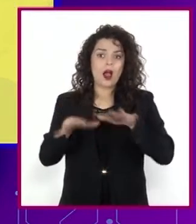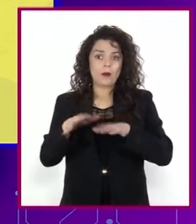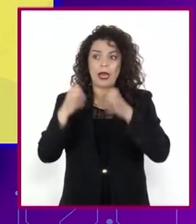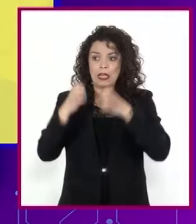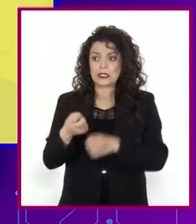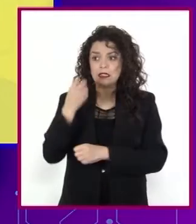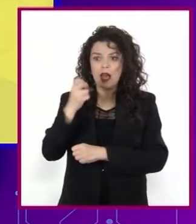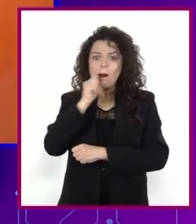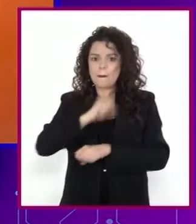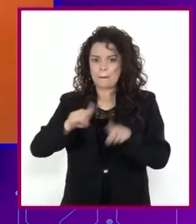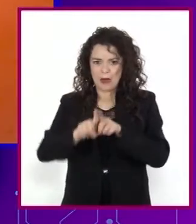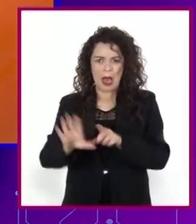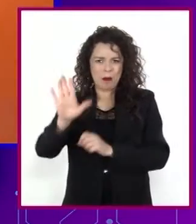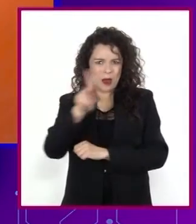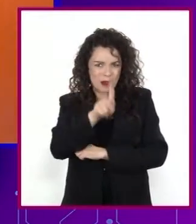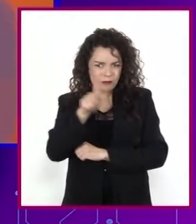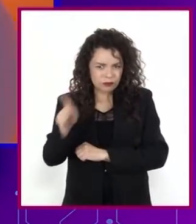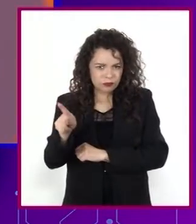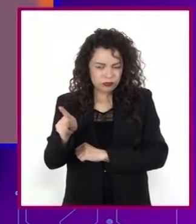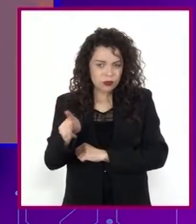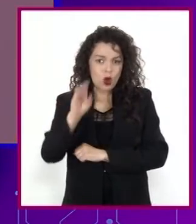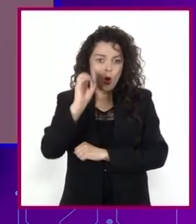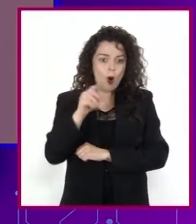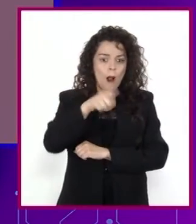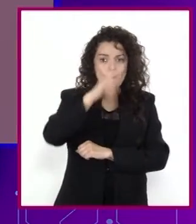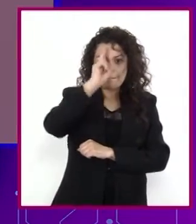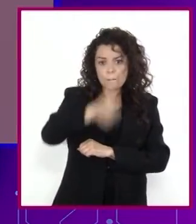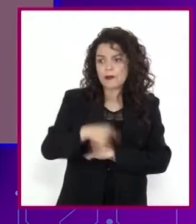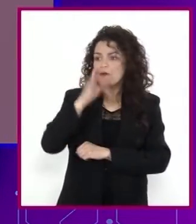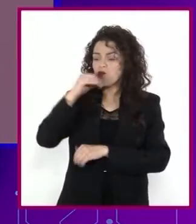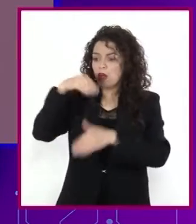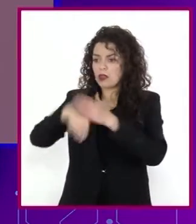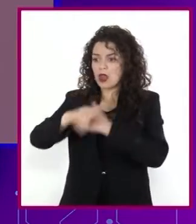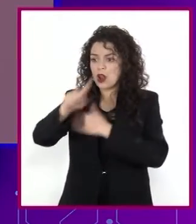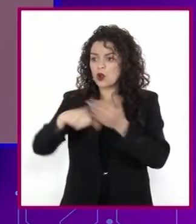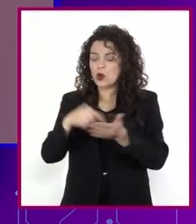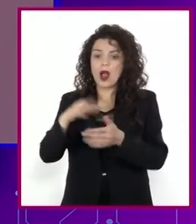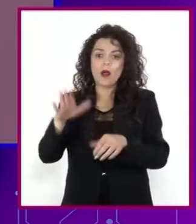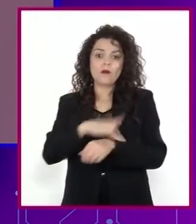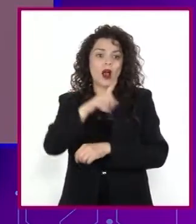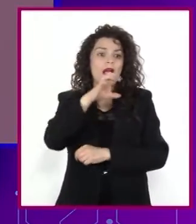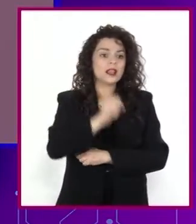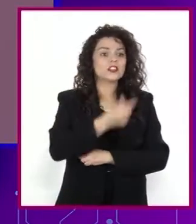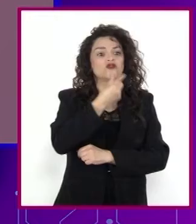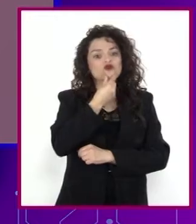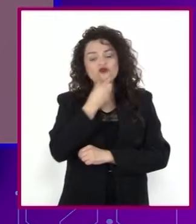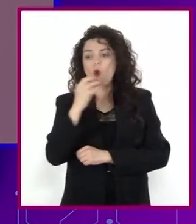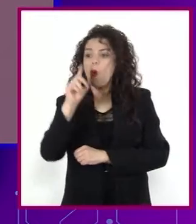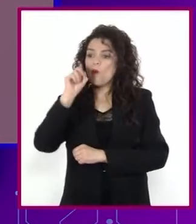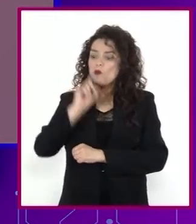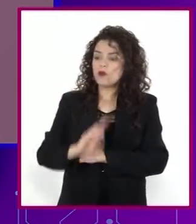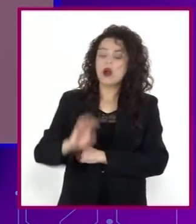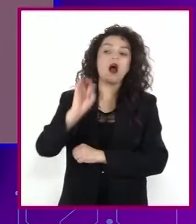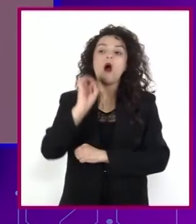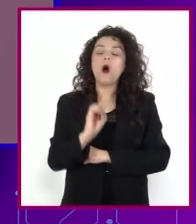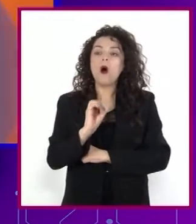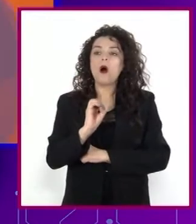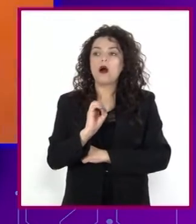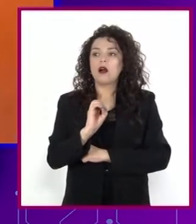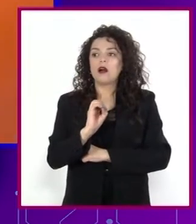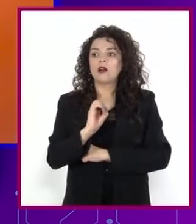Imagina que no te dejaron entrar a algún lugar solo porque eres niño o niña, o por tu color de piel, o por el idioma que